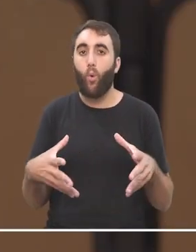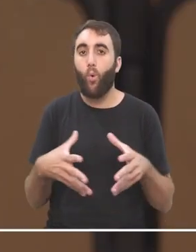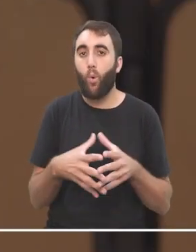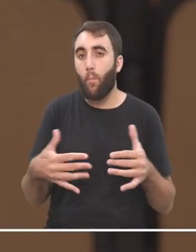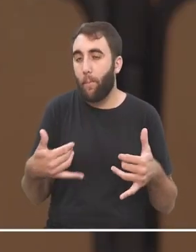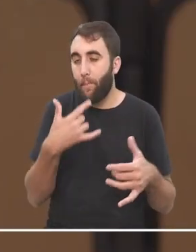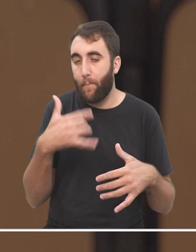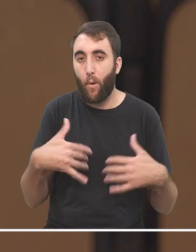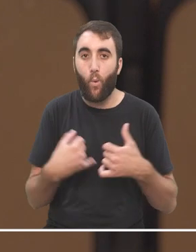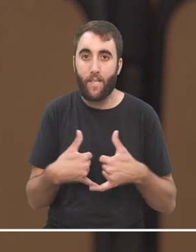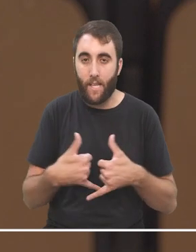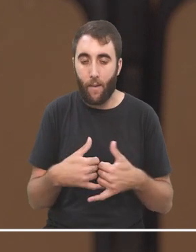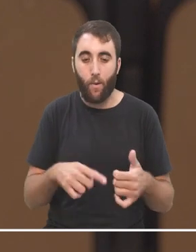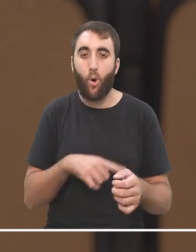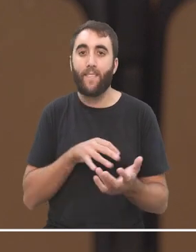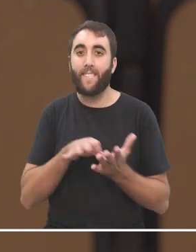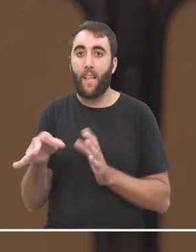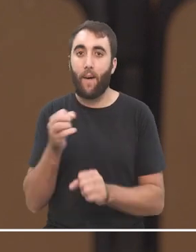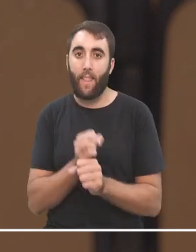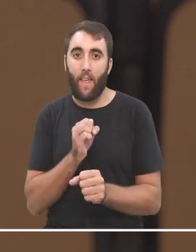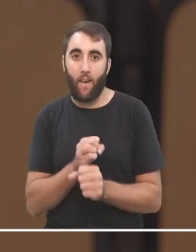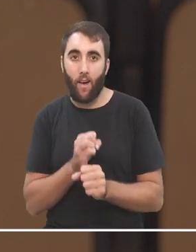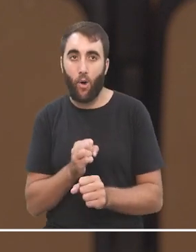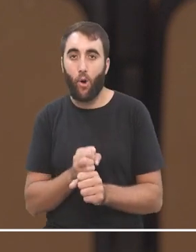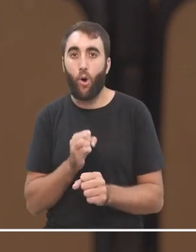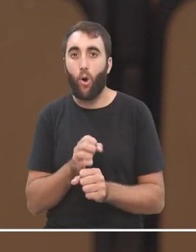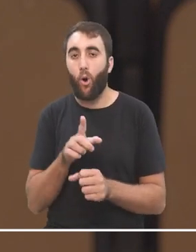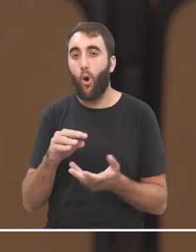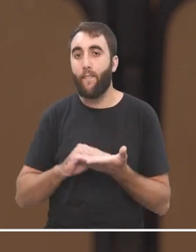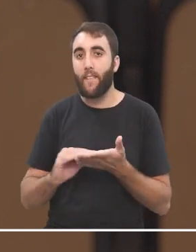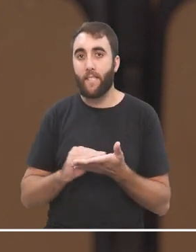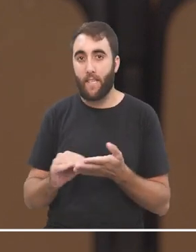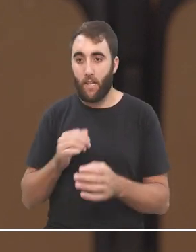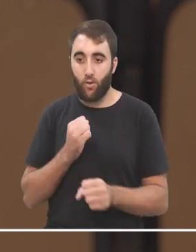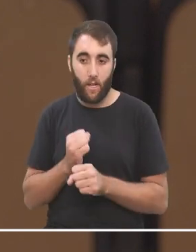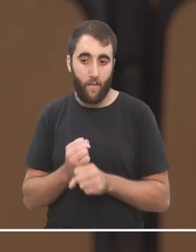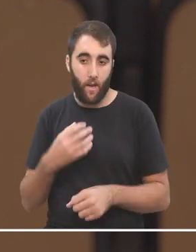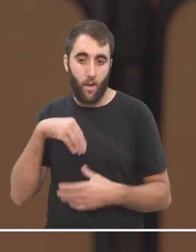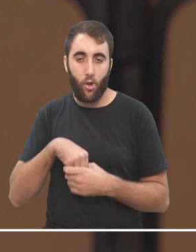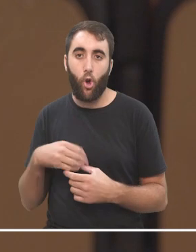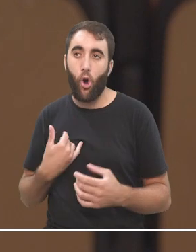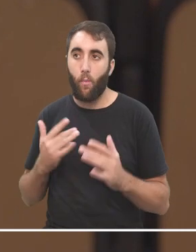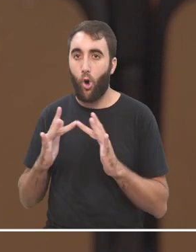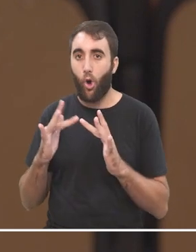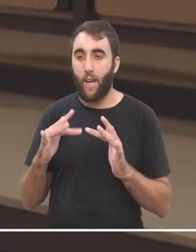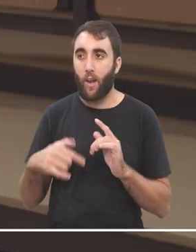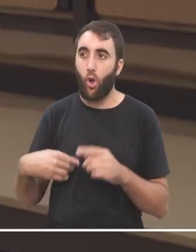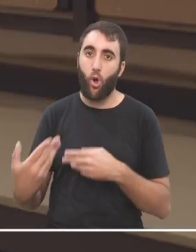sistema de trabajo que utilizan las oficinas en las que trabajas, es